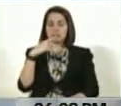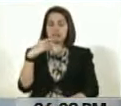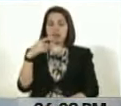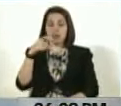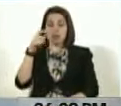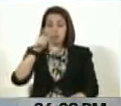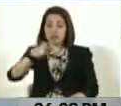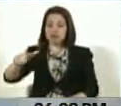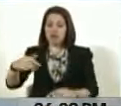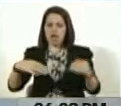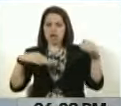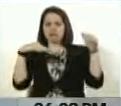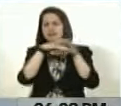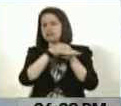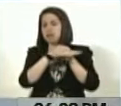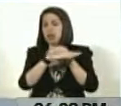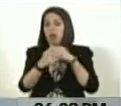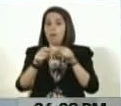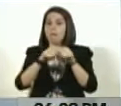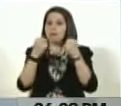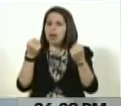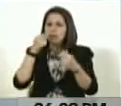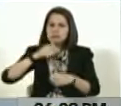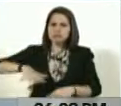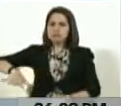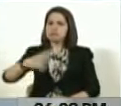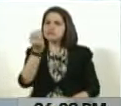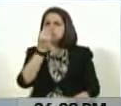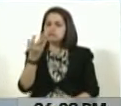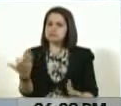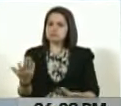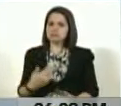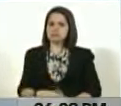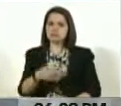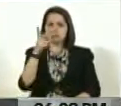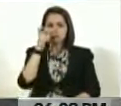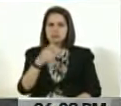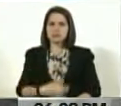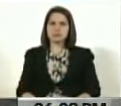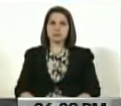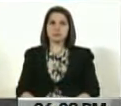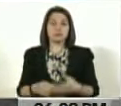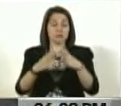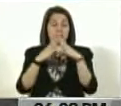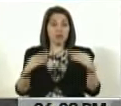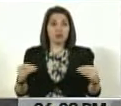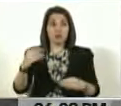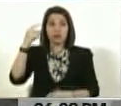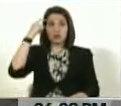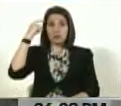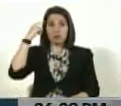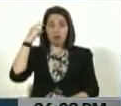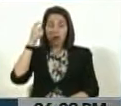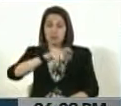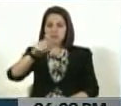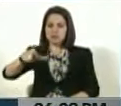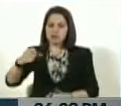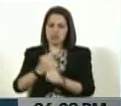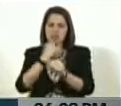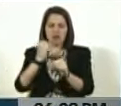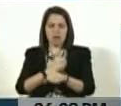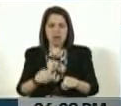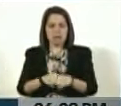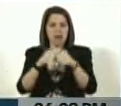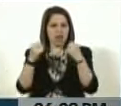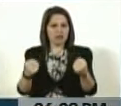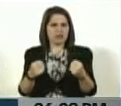esconden los panes que consume la mayoría del pueblo. Vamos a escuchar qué fue lo que dijo. Todos sabemos que los panaderos, la